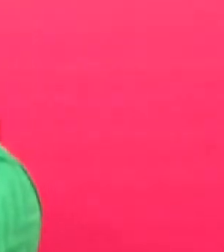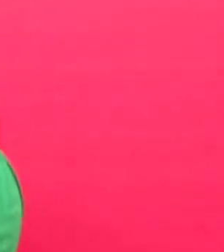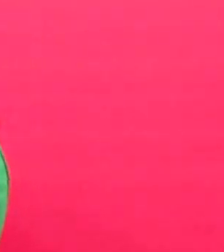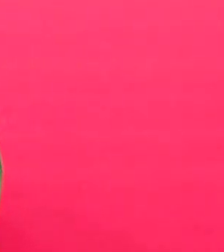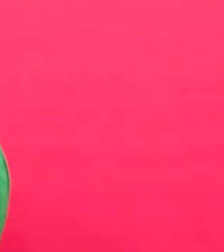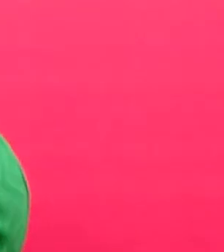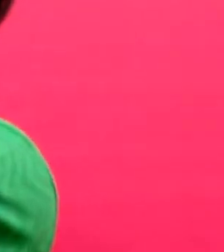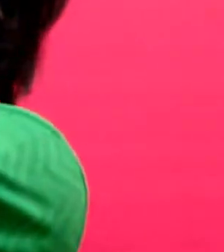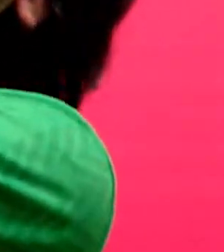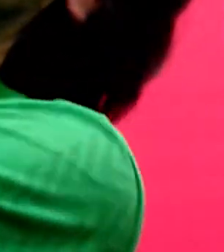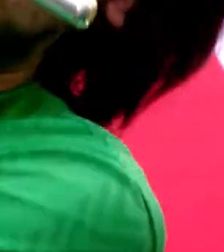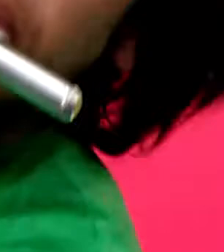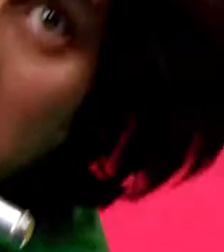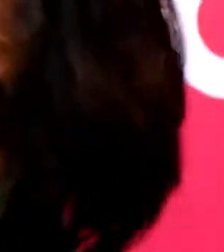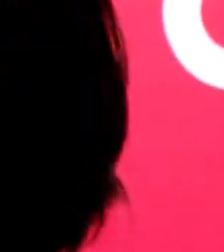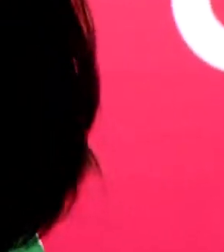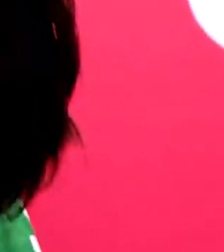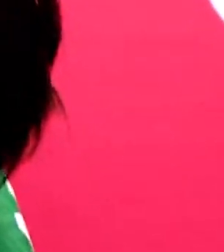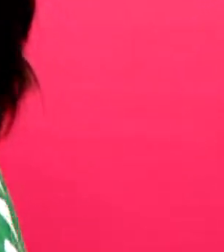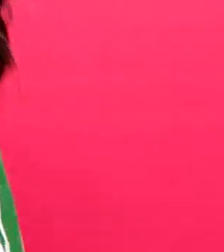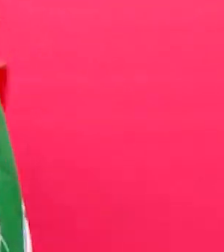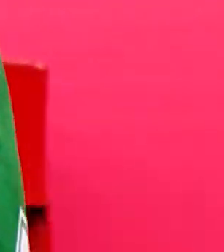harto y barato.